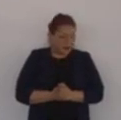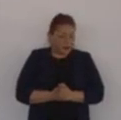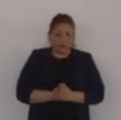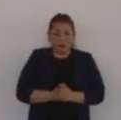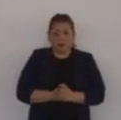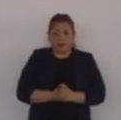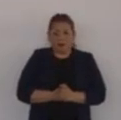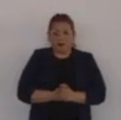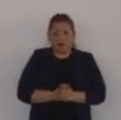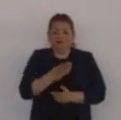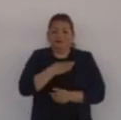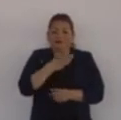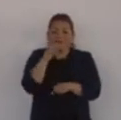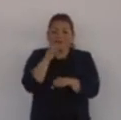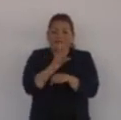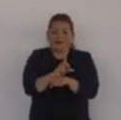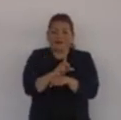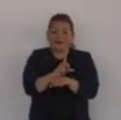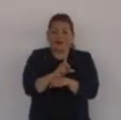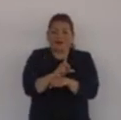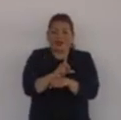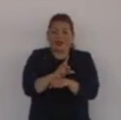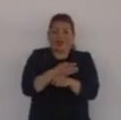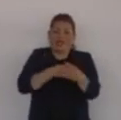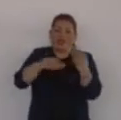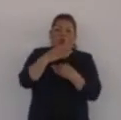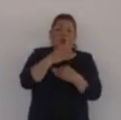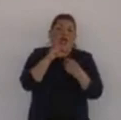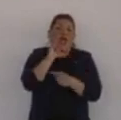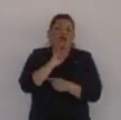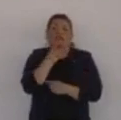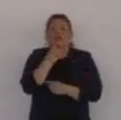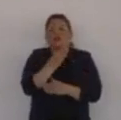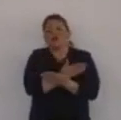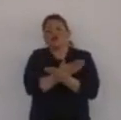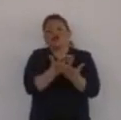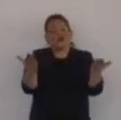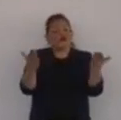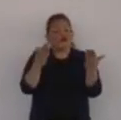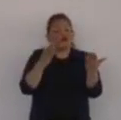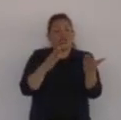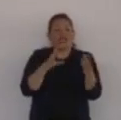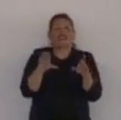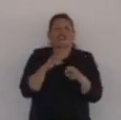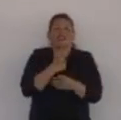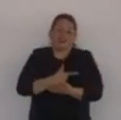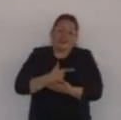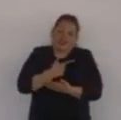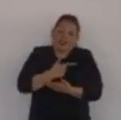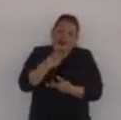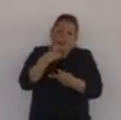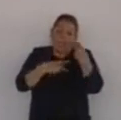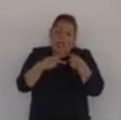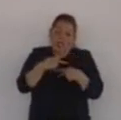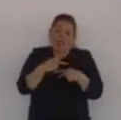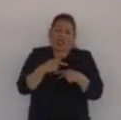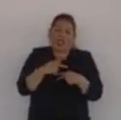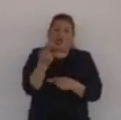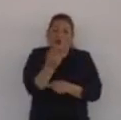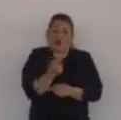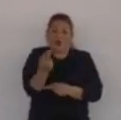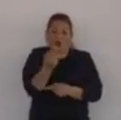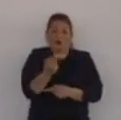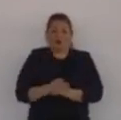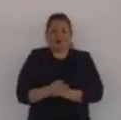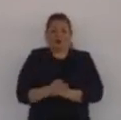Muy buenos días a todos, a todas. Me da mucho gusto estar aquí con